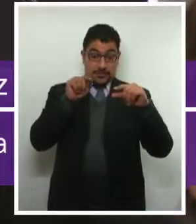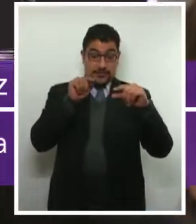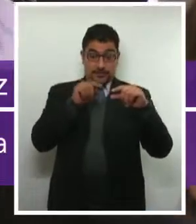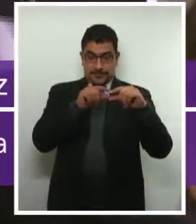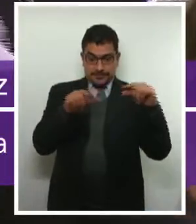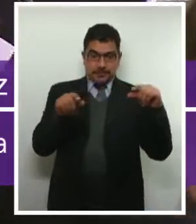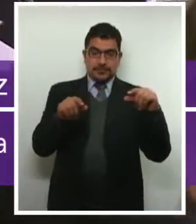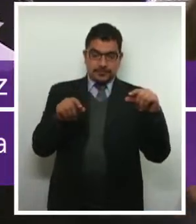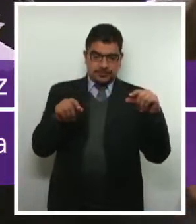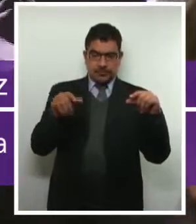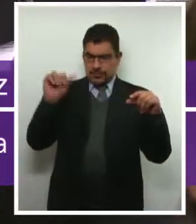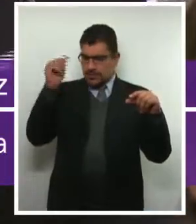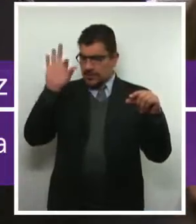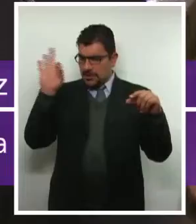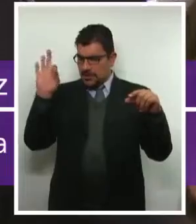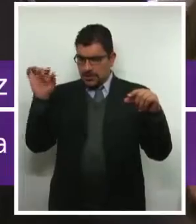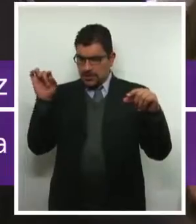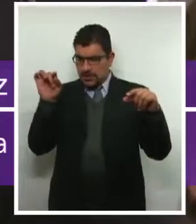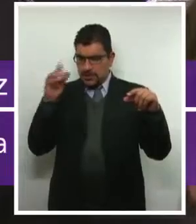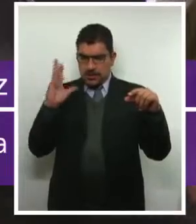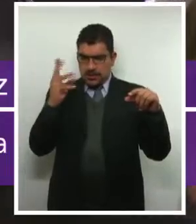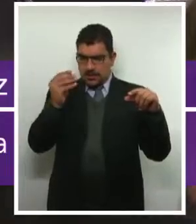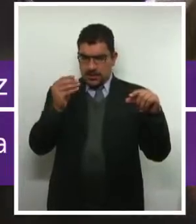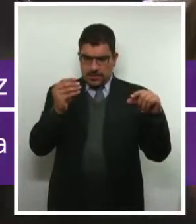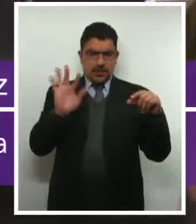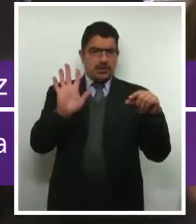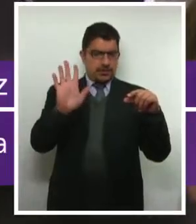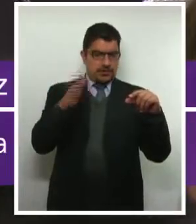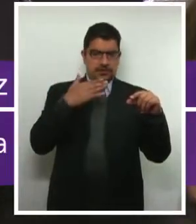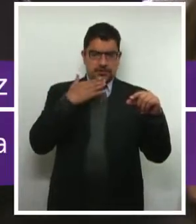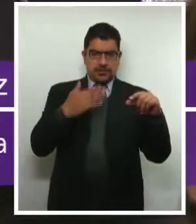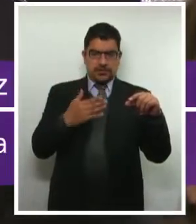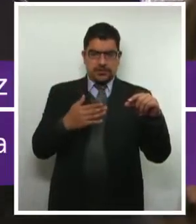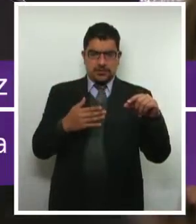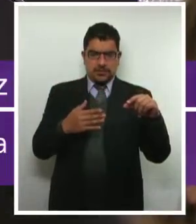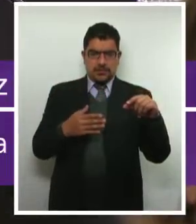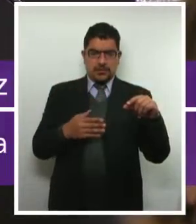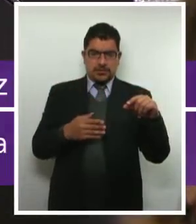El 11 ya está, ¿verdad? Aquí reservado, sí. Okay.